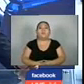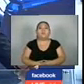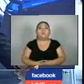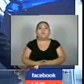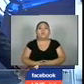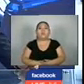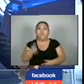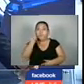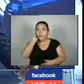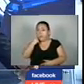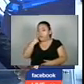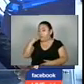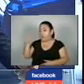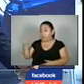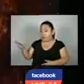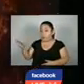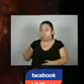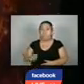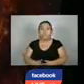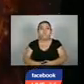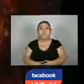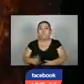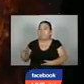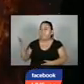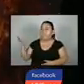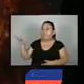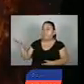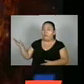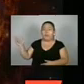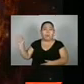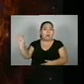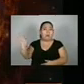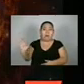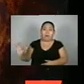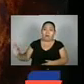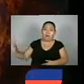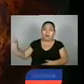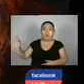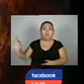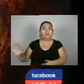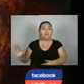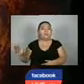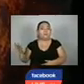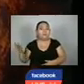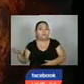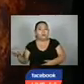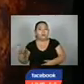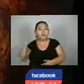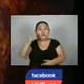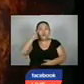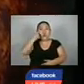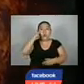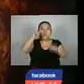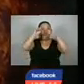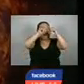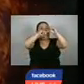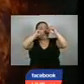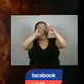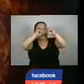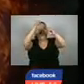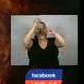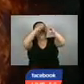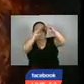Y lo que usted verá a continuación es la mejor imagen que tenemos de las profundidades del cosmos. Es